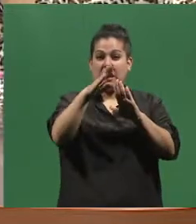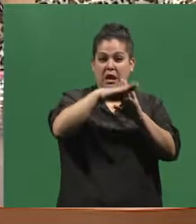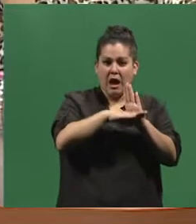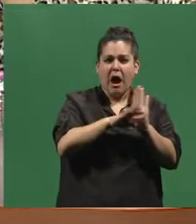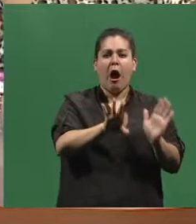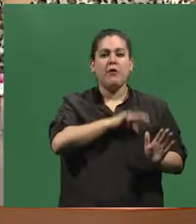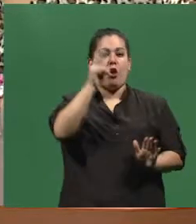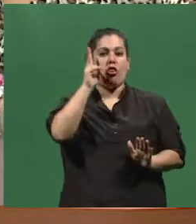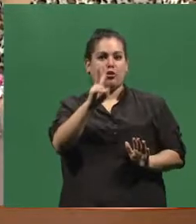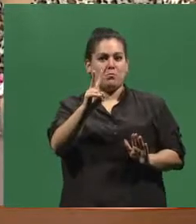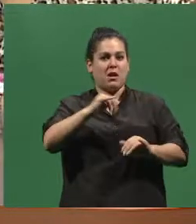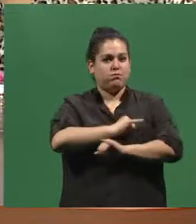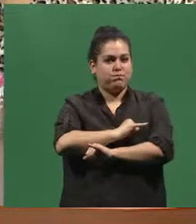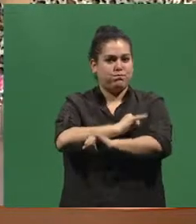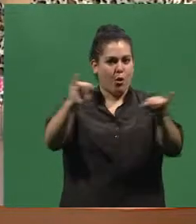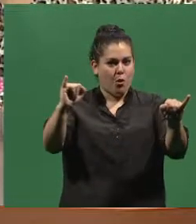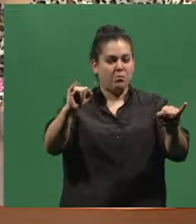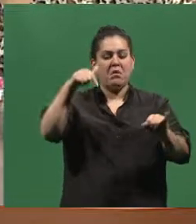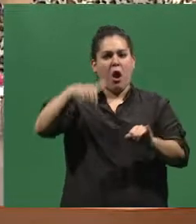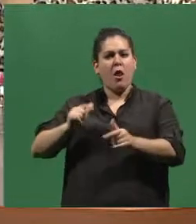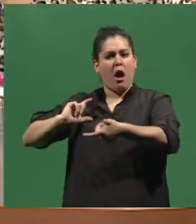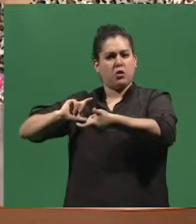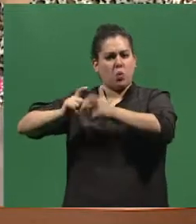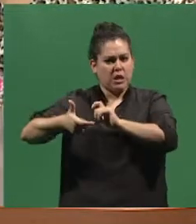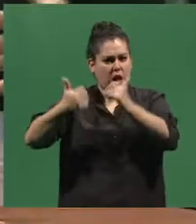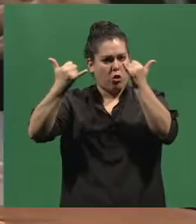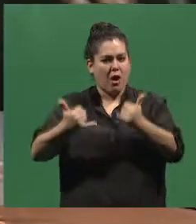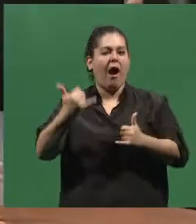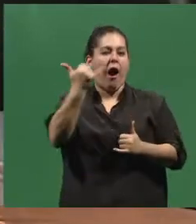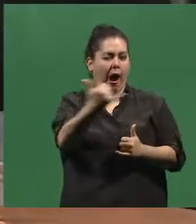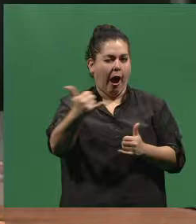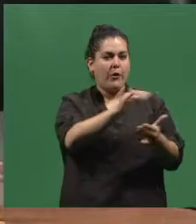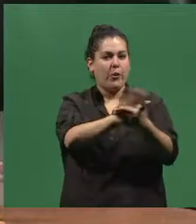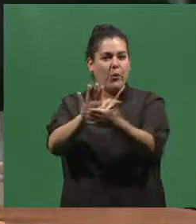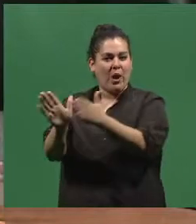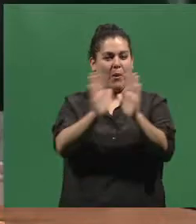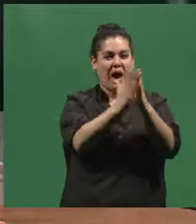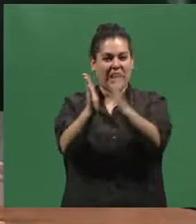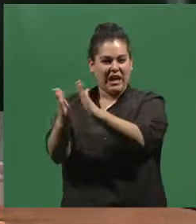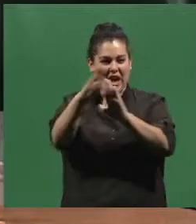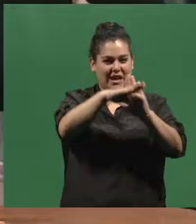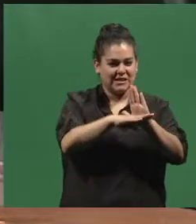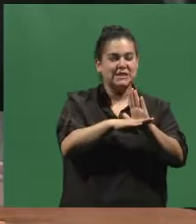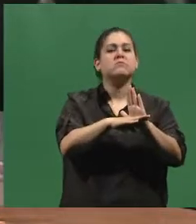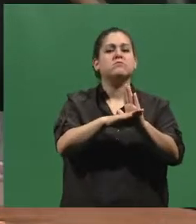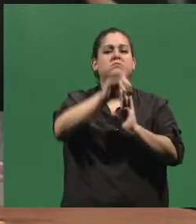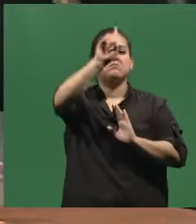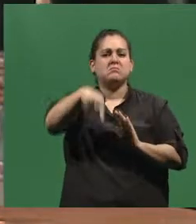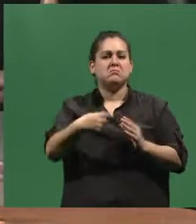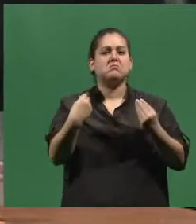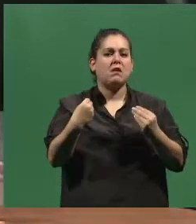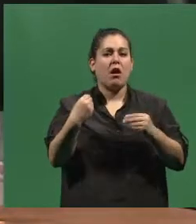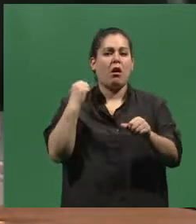año 2000 y han sido actualizadas. Actualmente hay nuevas guías alimentarias que han surgido de